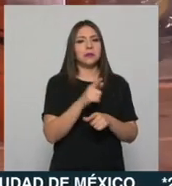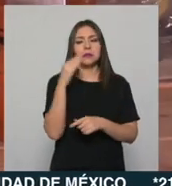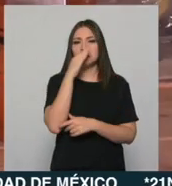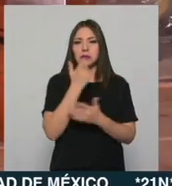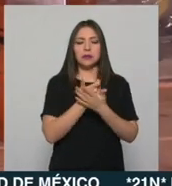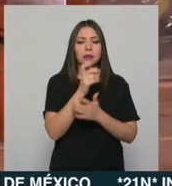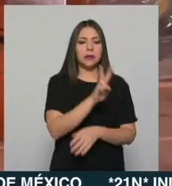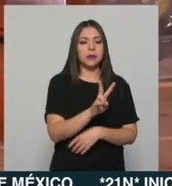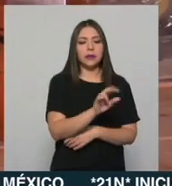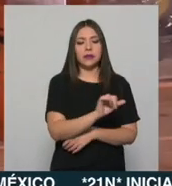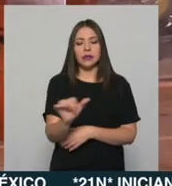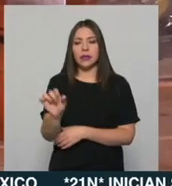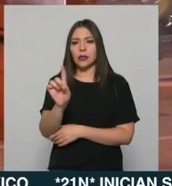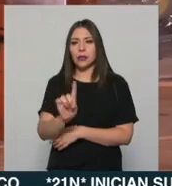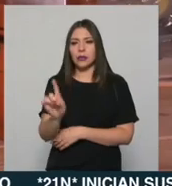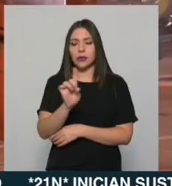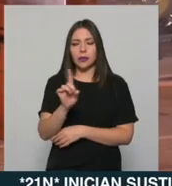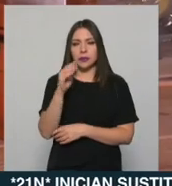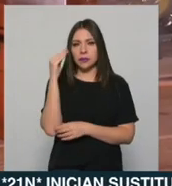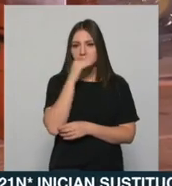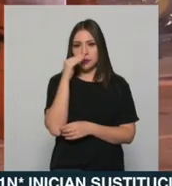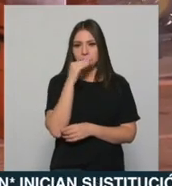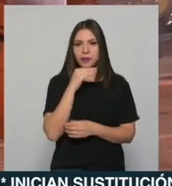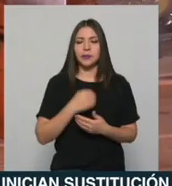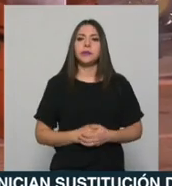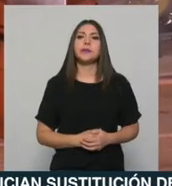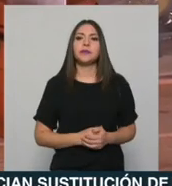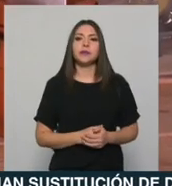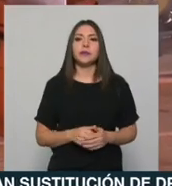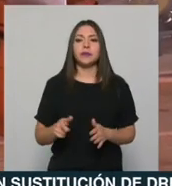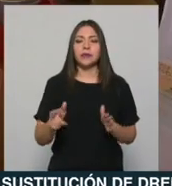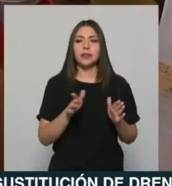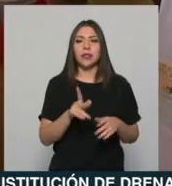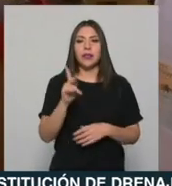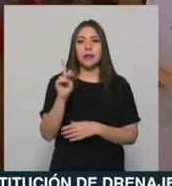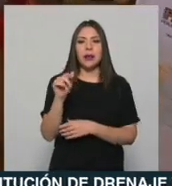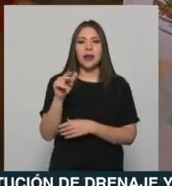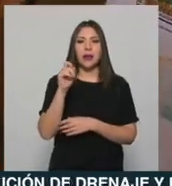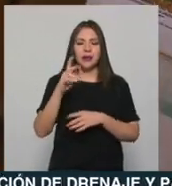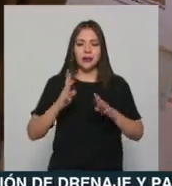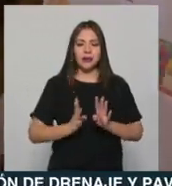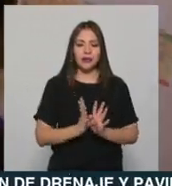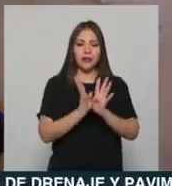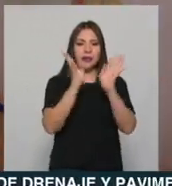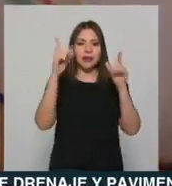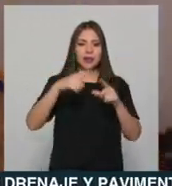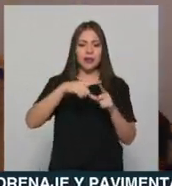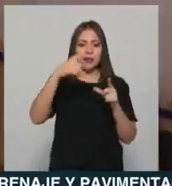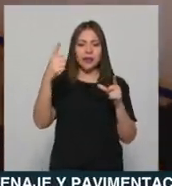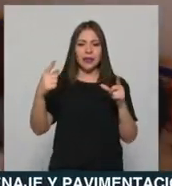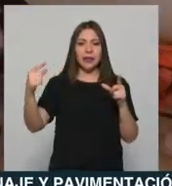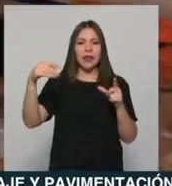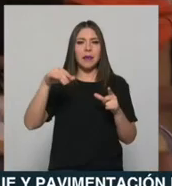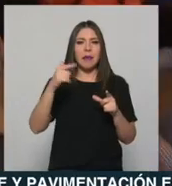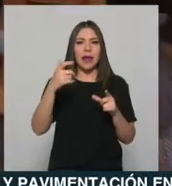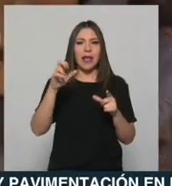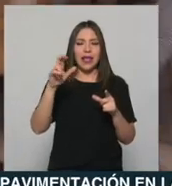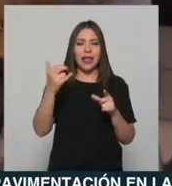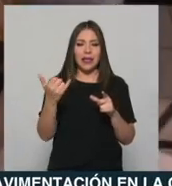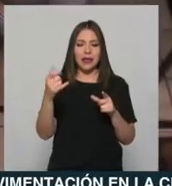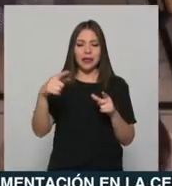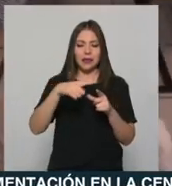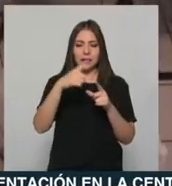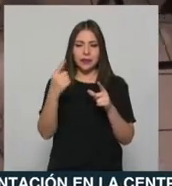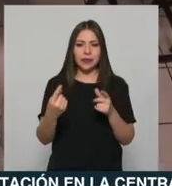En La Panana no solo se saborea el aguamiel fermentado extraído del maguey, también se vive el ambiente de aquel